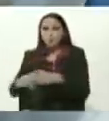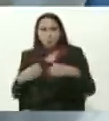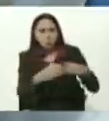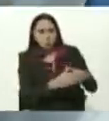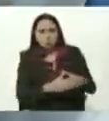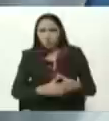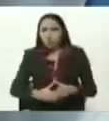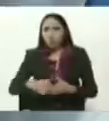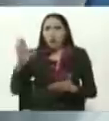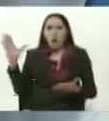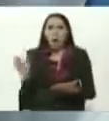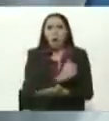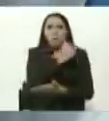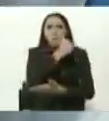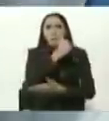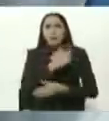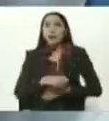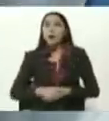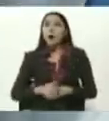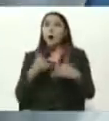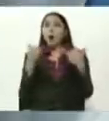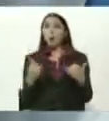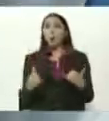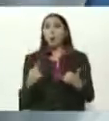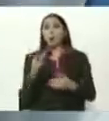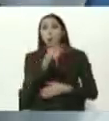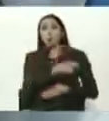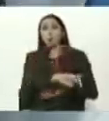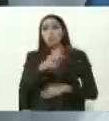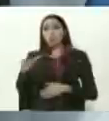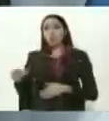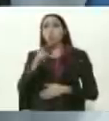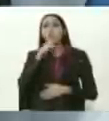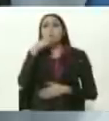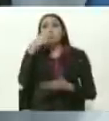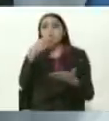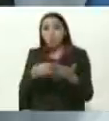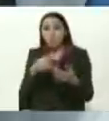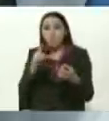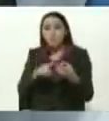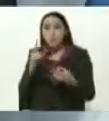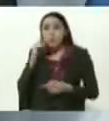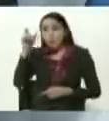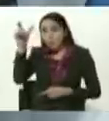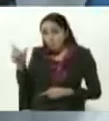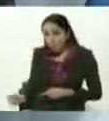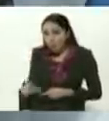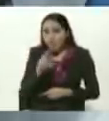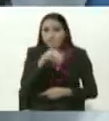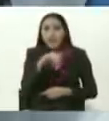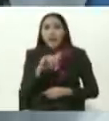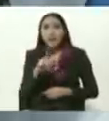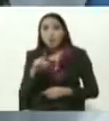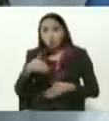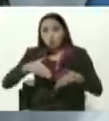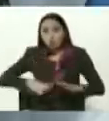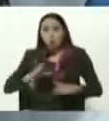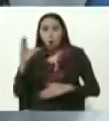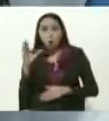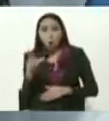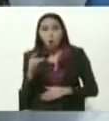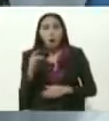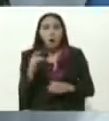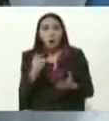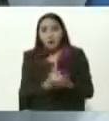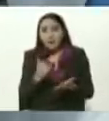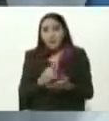desmantelada. Quiero mencionar a los detenidos, que son Michael Ferrero, colombiano, quien portaba cédula de